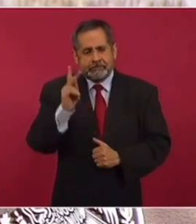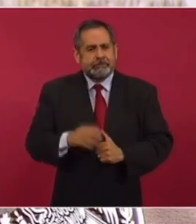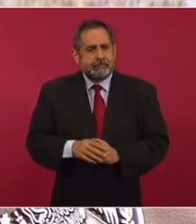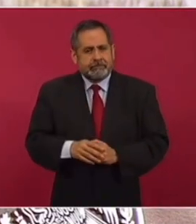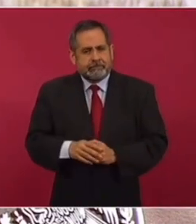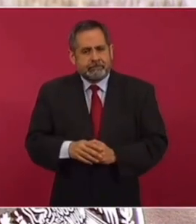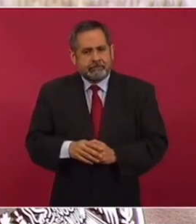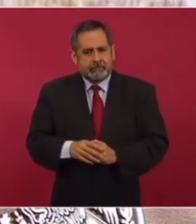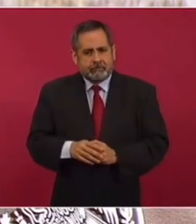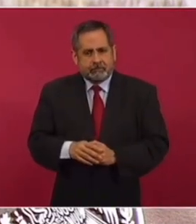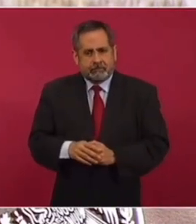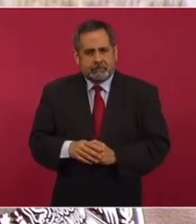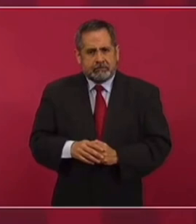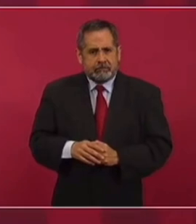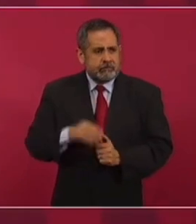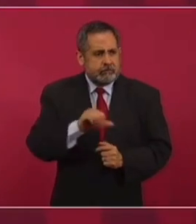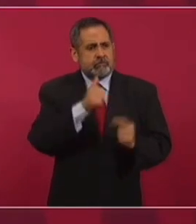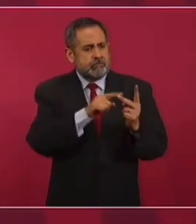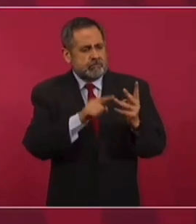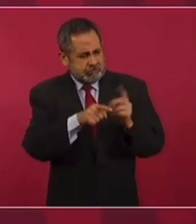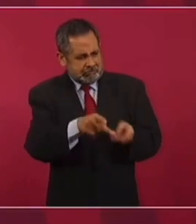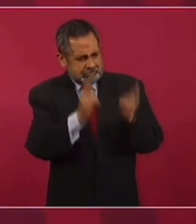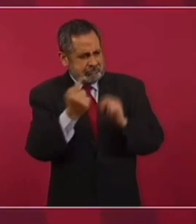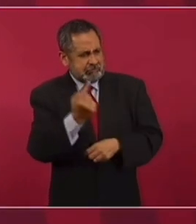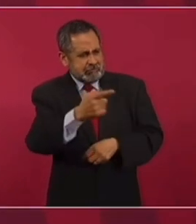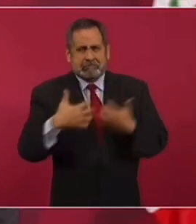Pero, ¿y los que no estaban metidos?